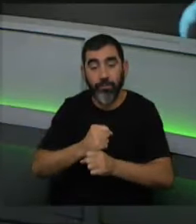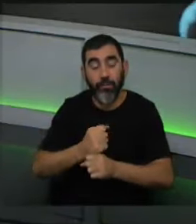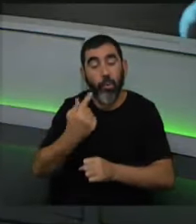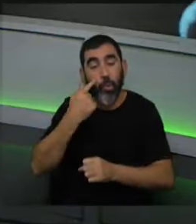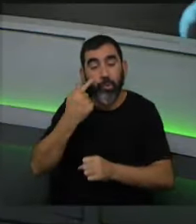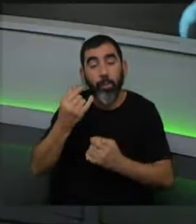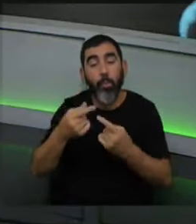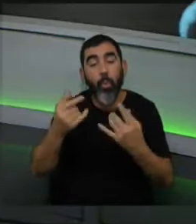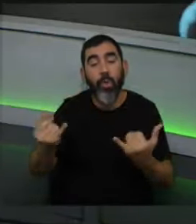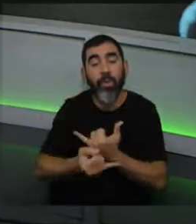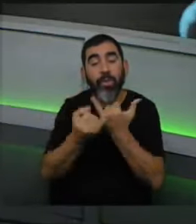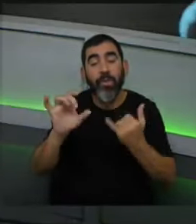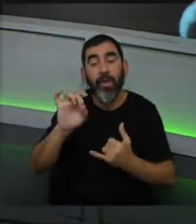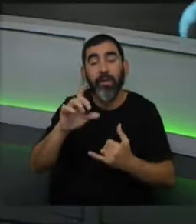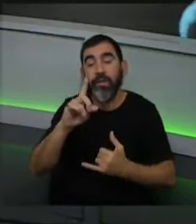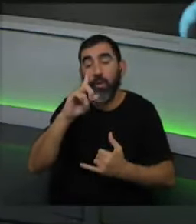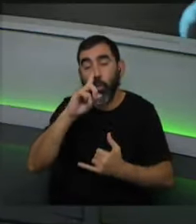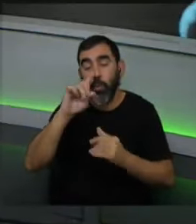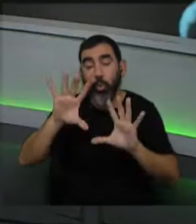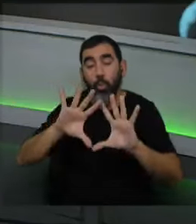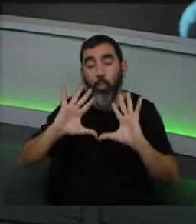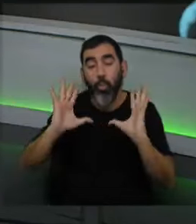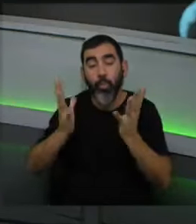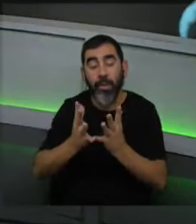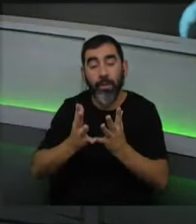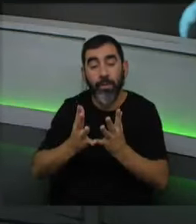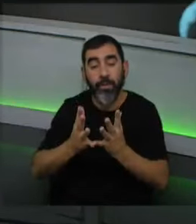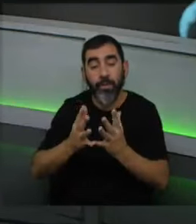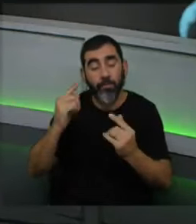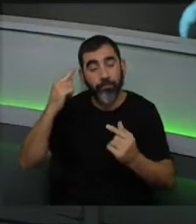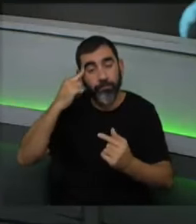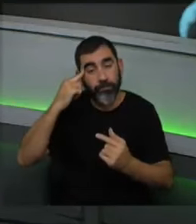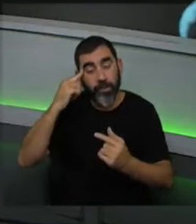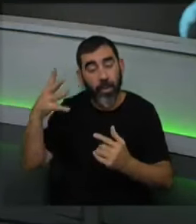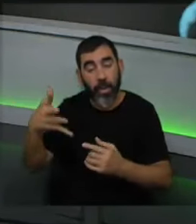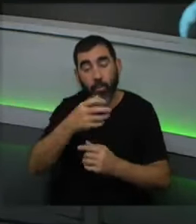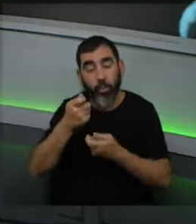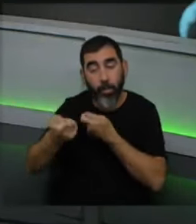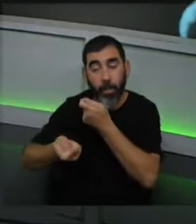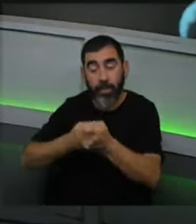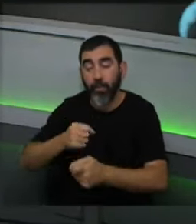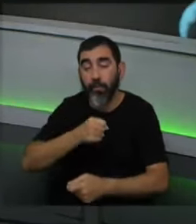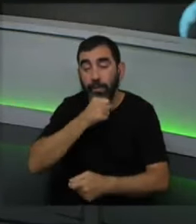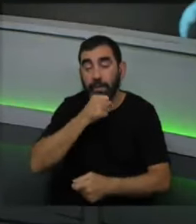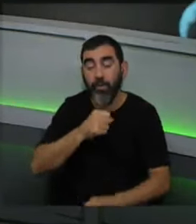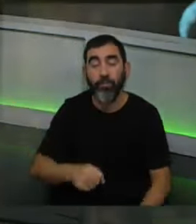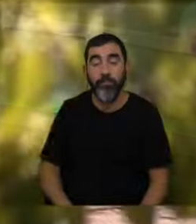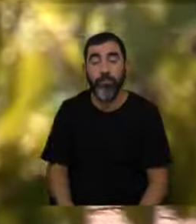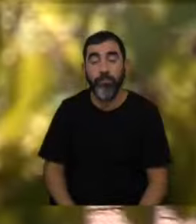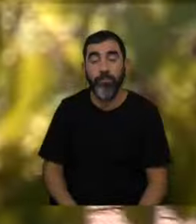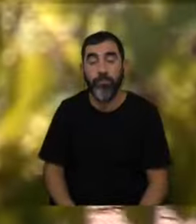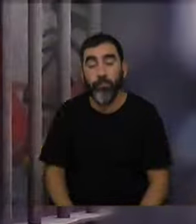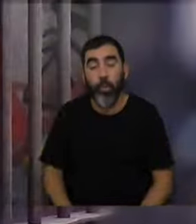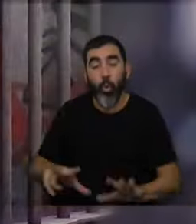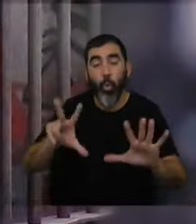marco del día 15 de junio día de mundial de toma de conciencia del abuso y maltrato en la vejez en el